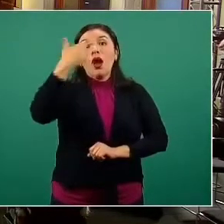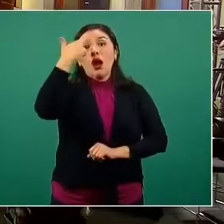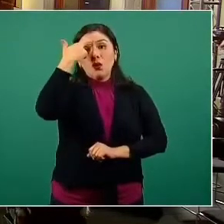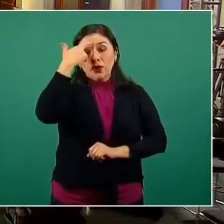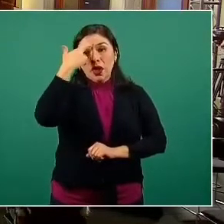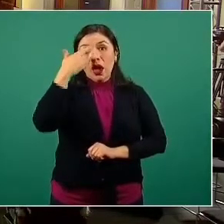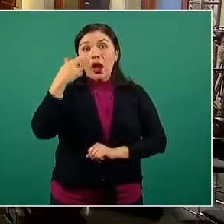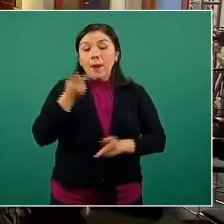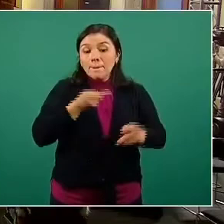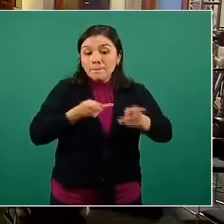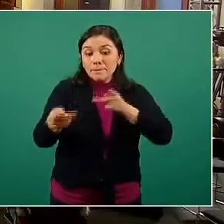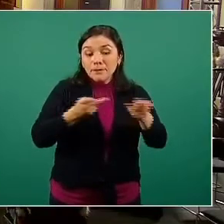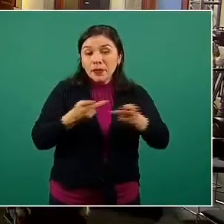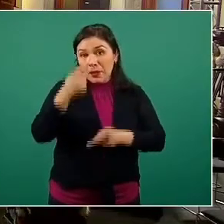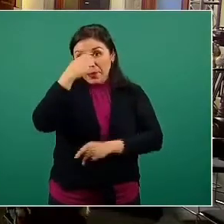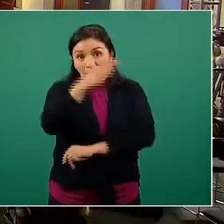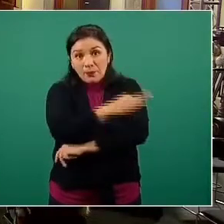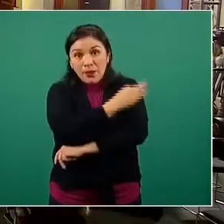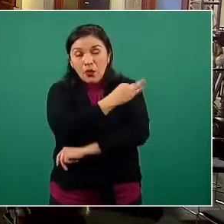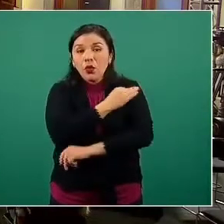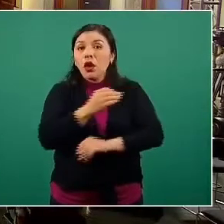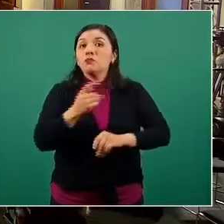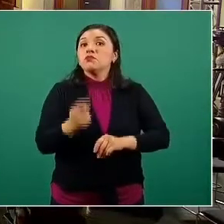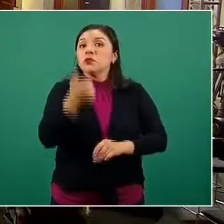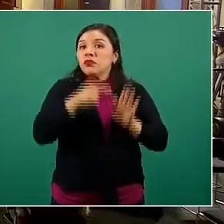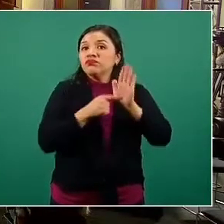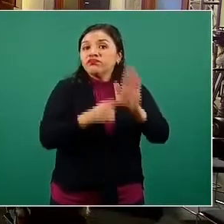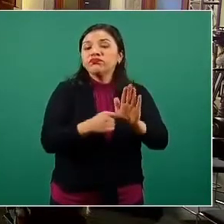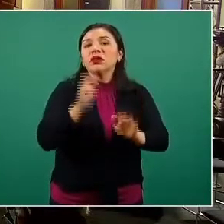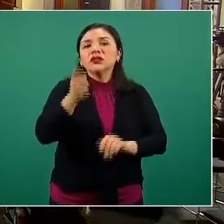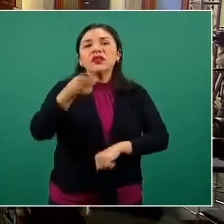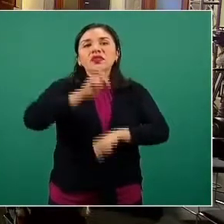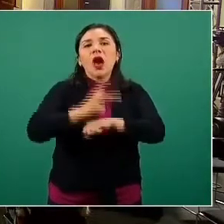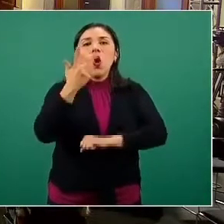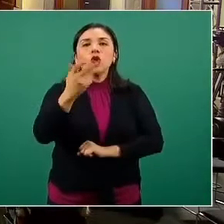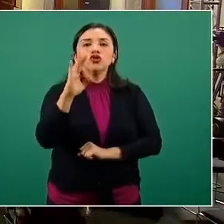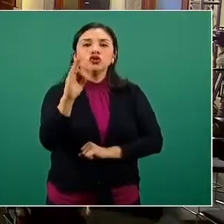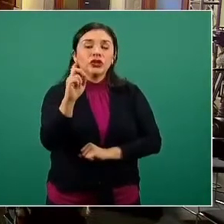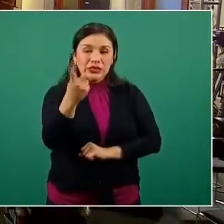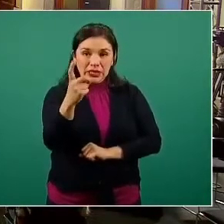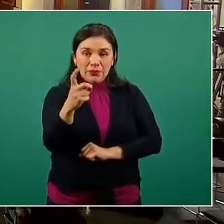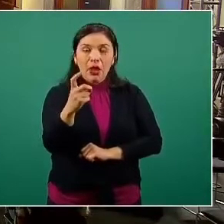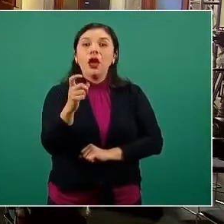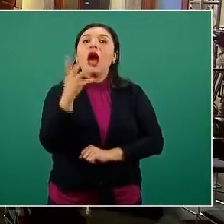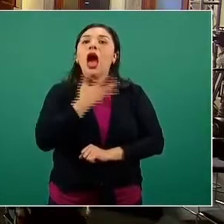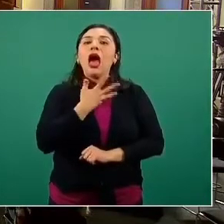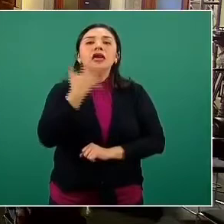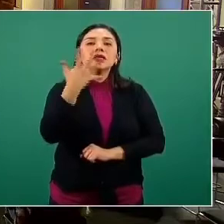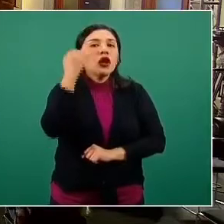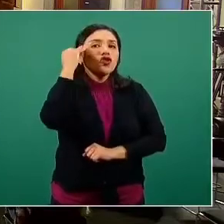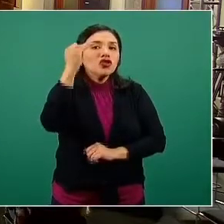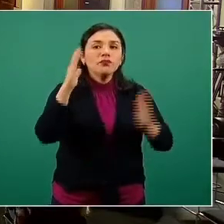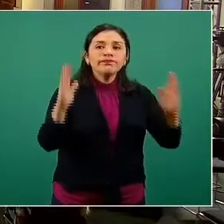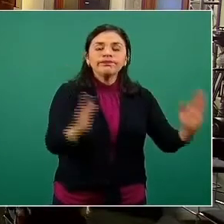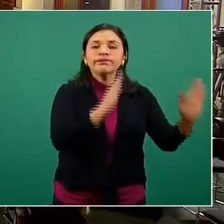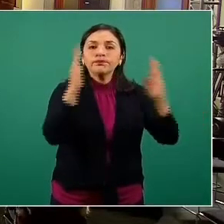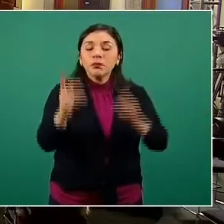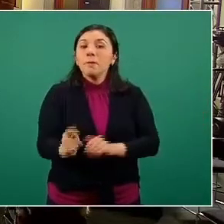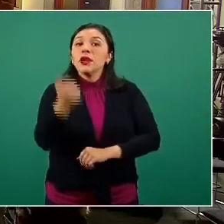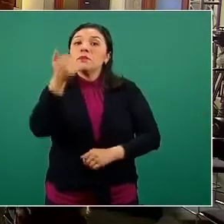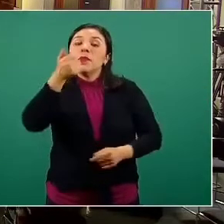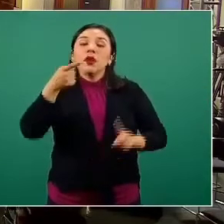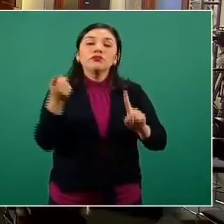Plan Nacional de Vacunación se presentó 8 de diciembre, tiene 5 fases definidas. La primera es vacunación del personal de salud de primera